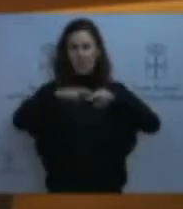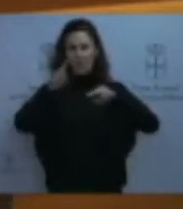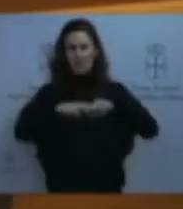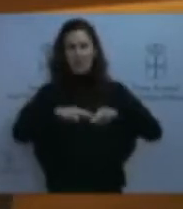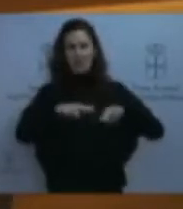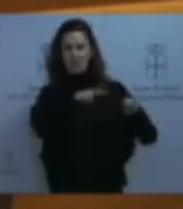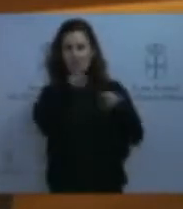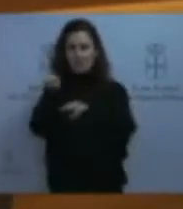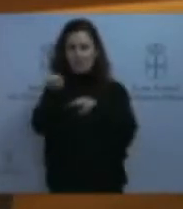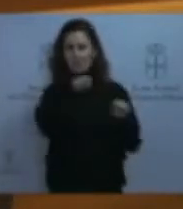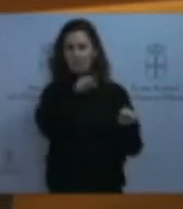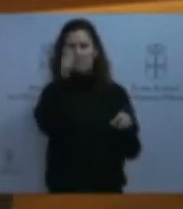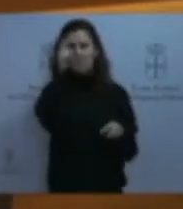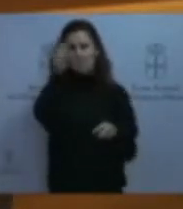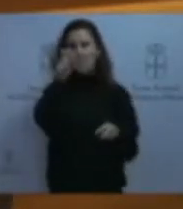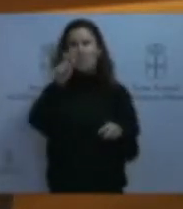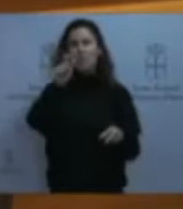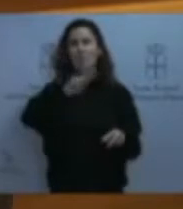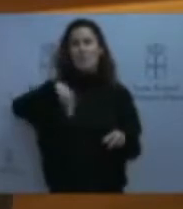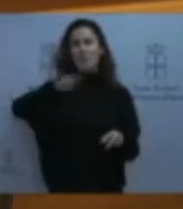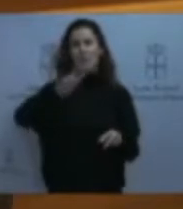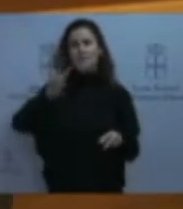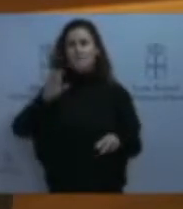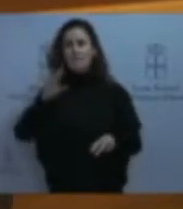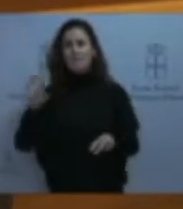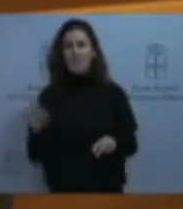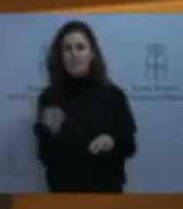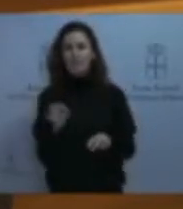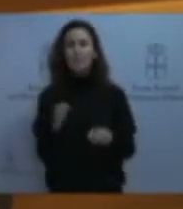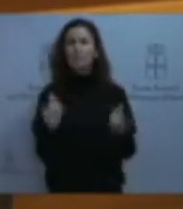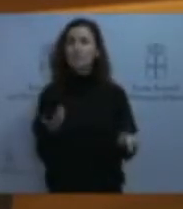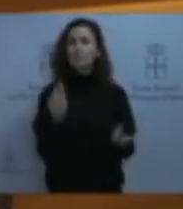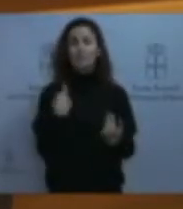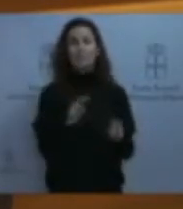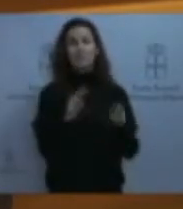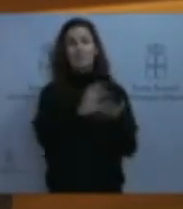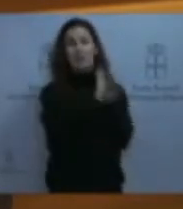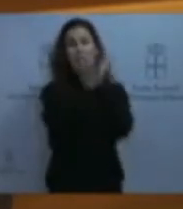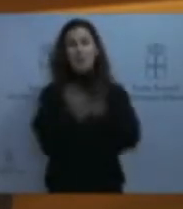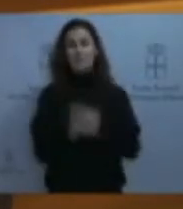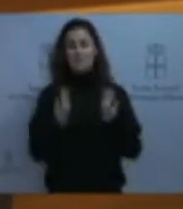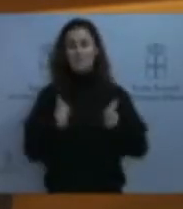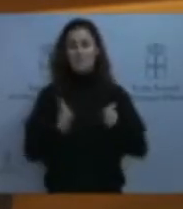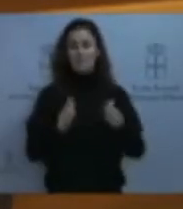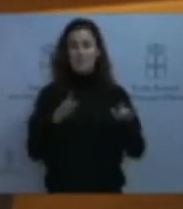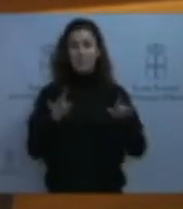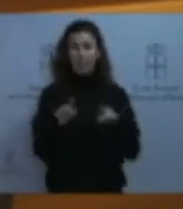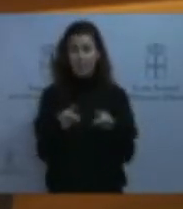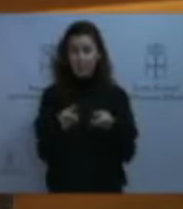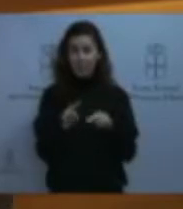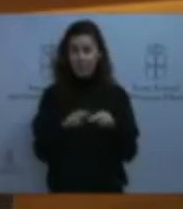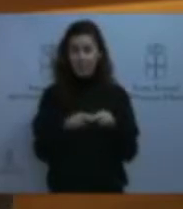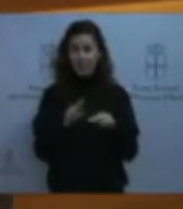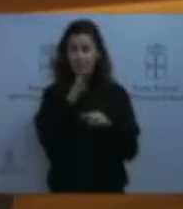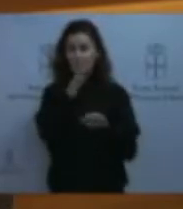pueblos de Omente y Navedo. Por esta gente que ve transformado en cenizas sus lugares donde viven y trabajan, por la que sufren